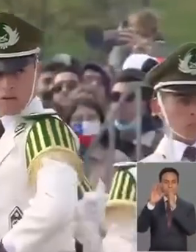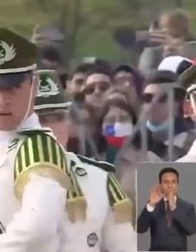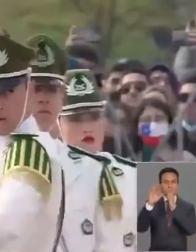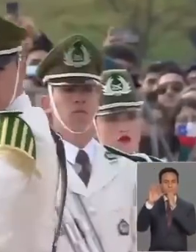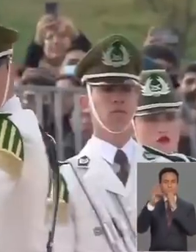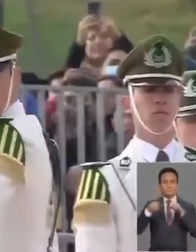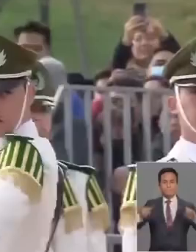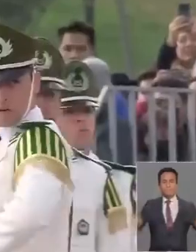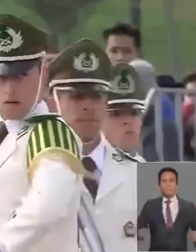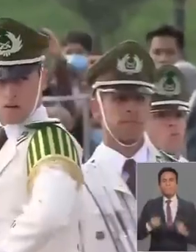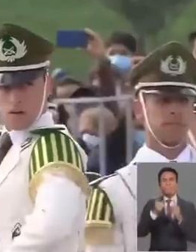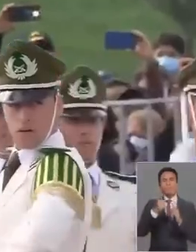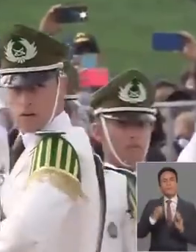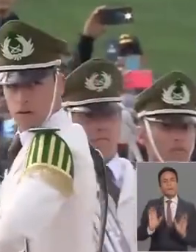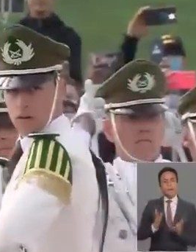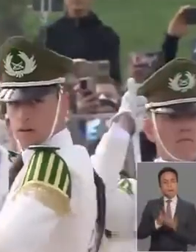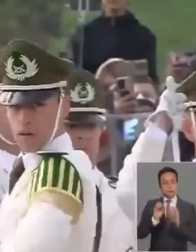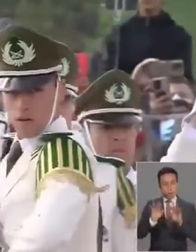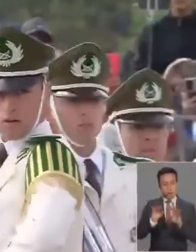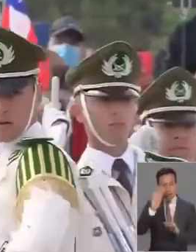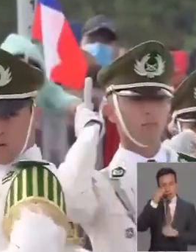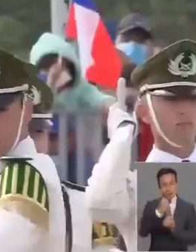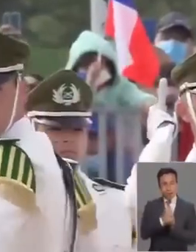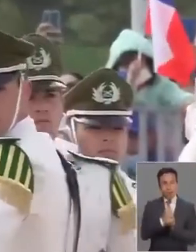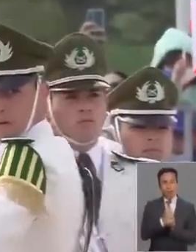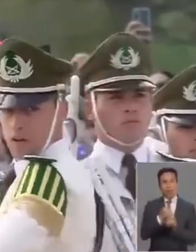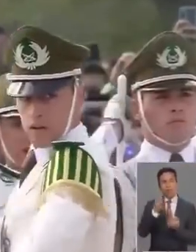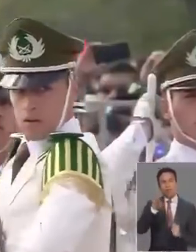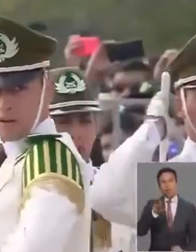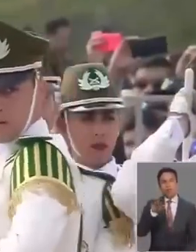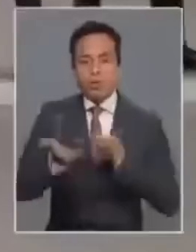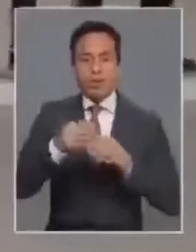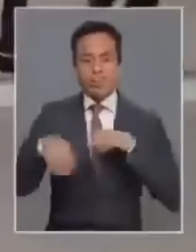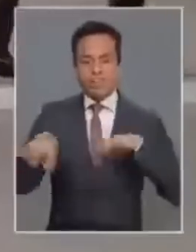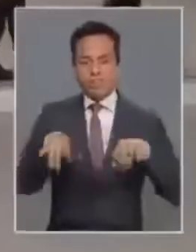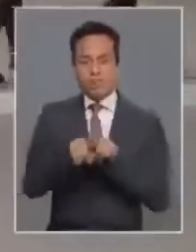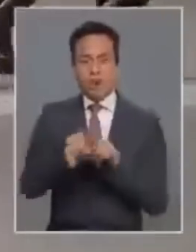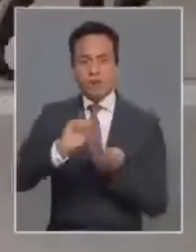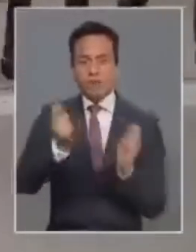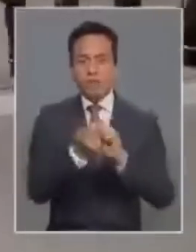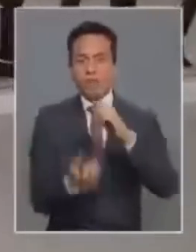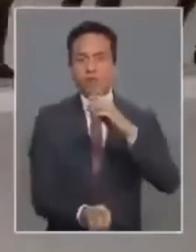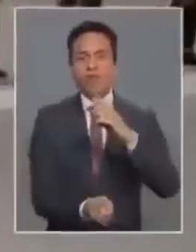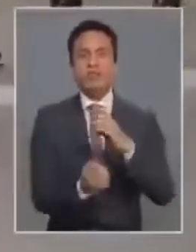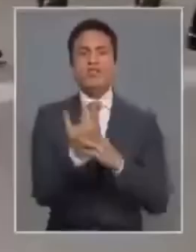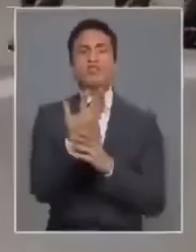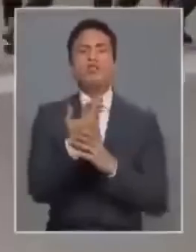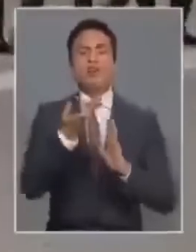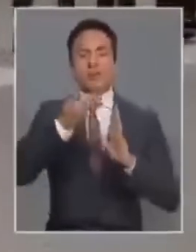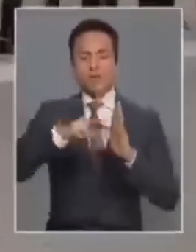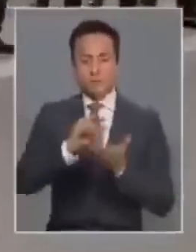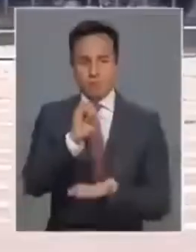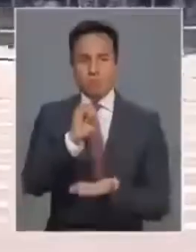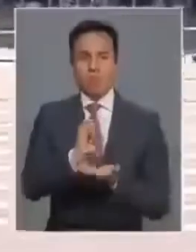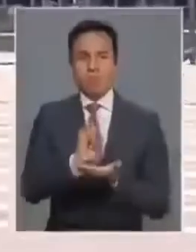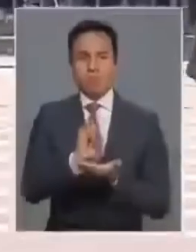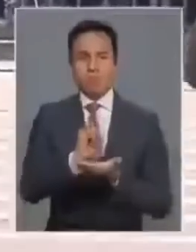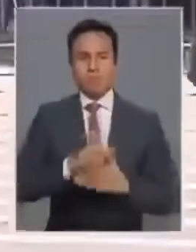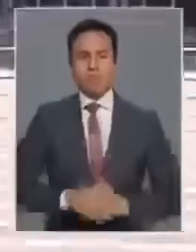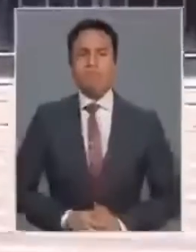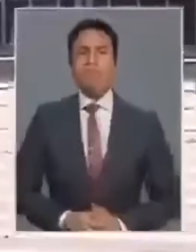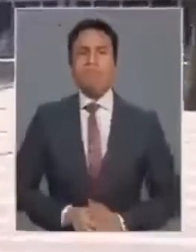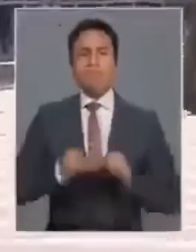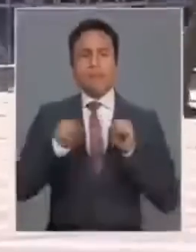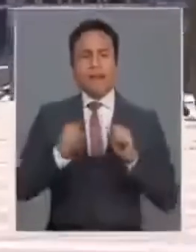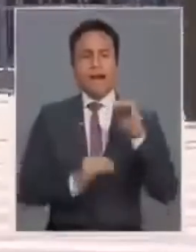me gustó mucho, de verdad me quedé sorprendido porque en ese desfile marchan personas de